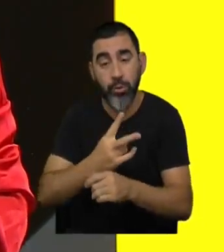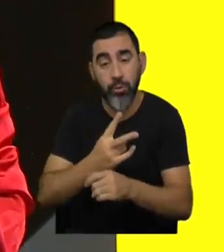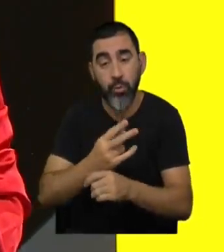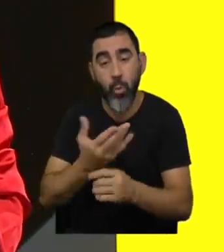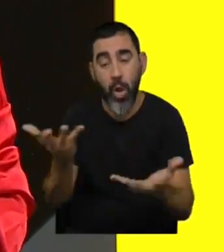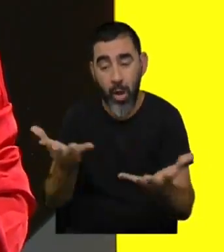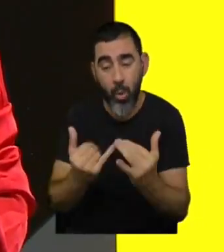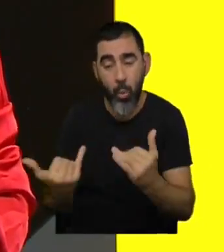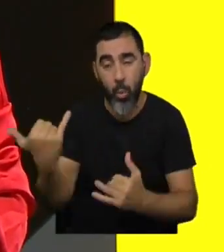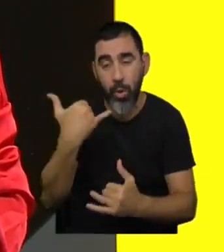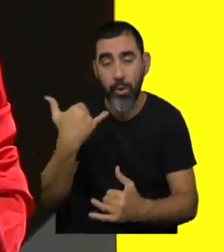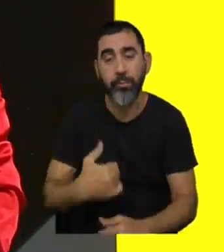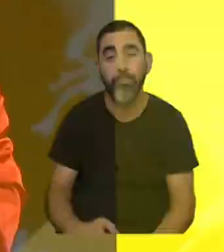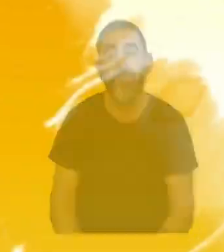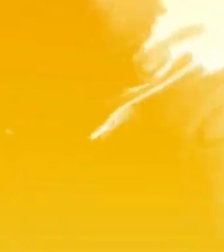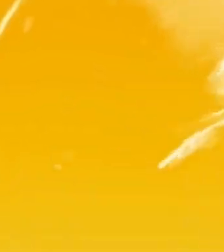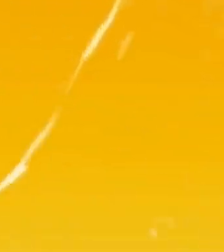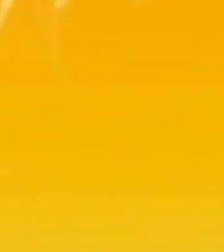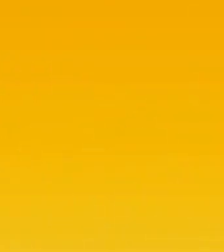que nos contó Lucía. A ver.